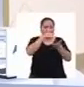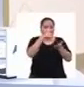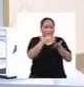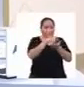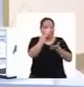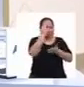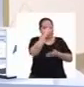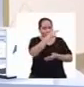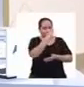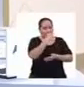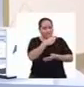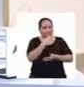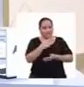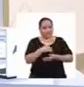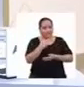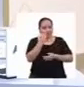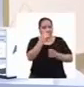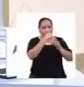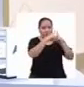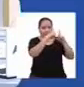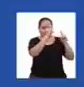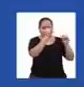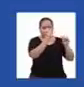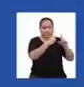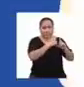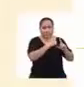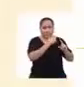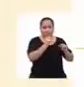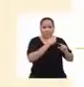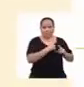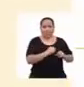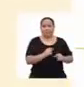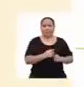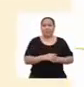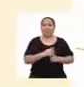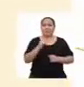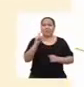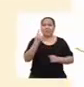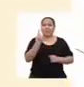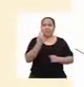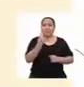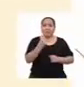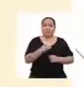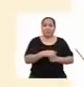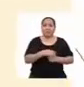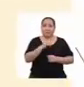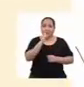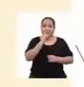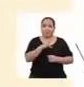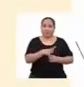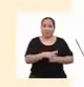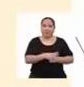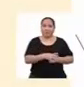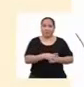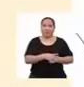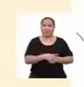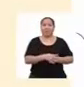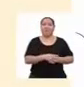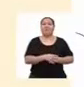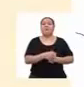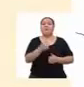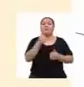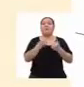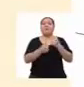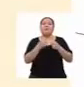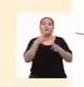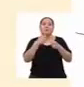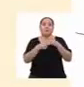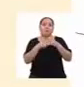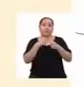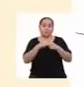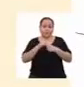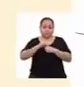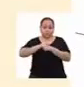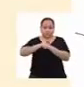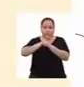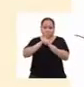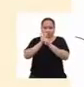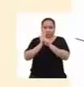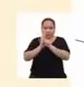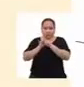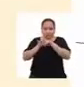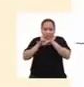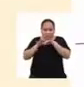nuestra lectura párrafo por párrafo. En el primer párrafo plantea el contexto. La pandemia del